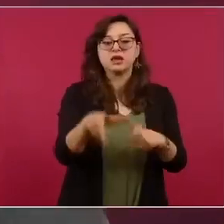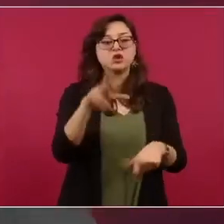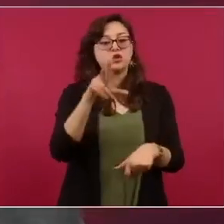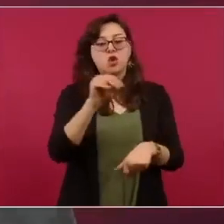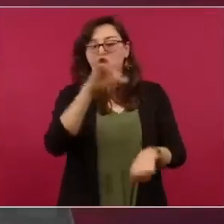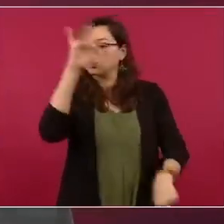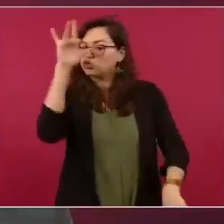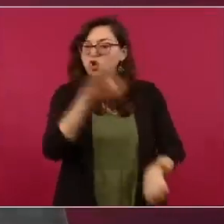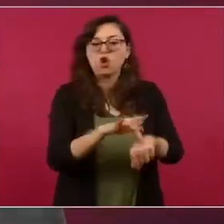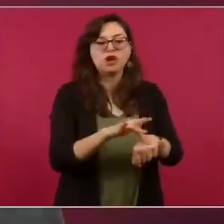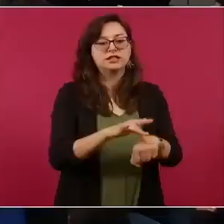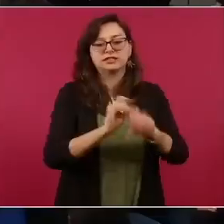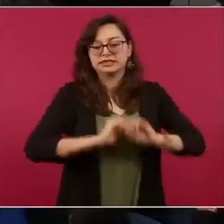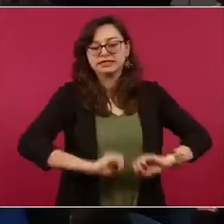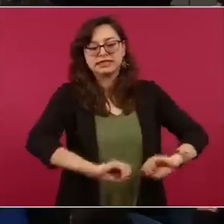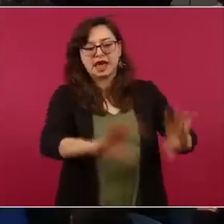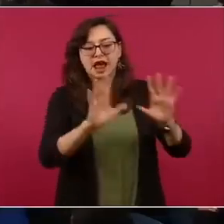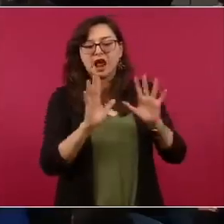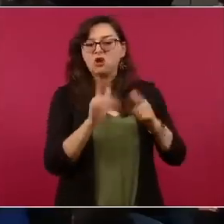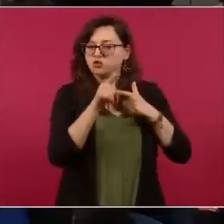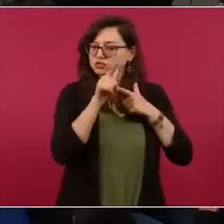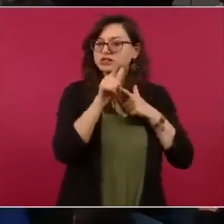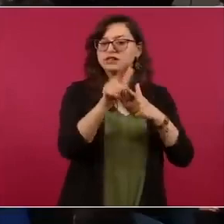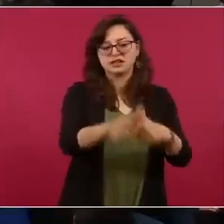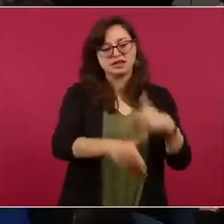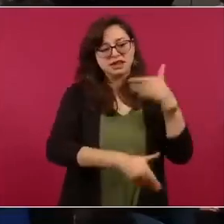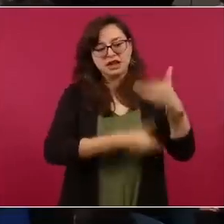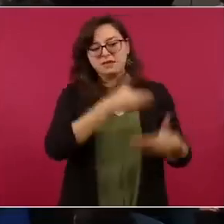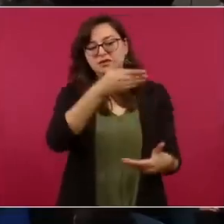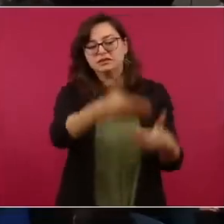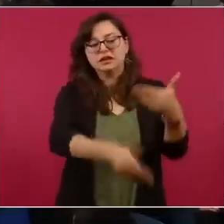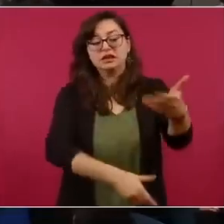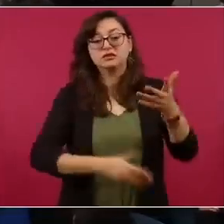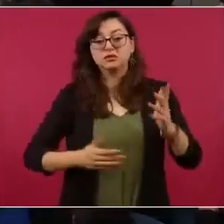Para eso es, pero es bueno.